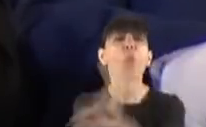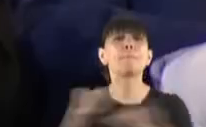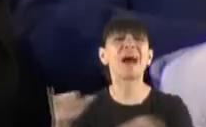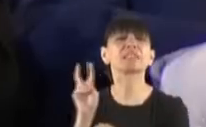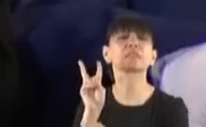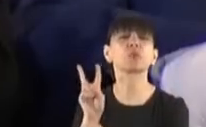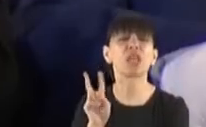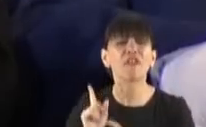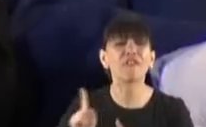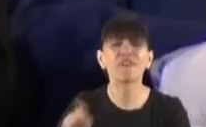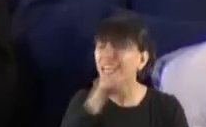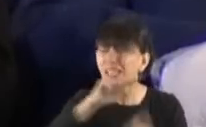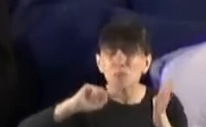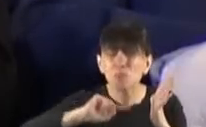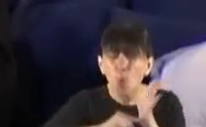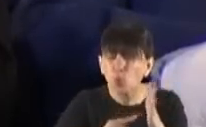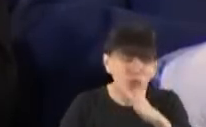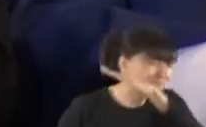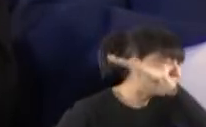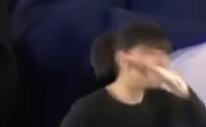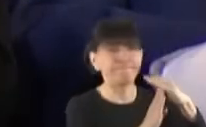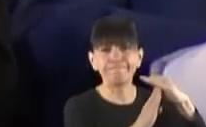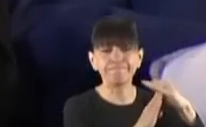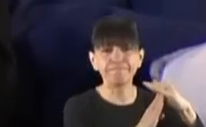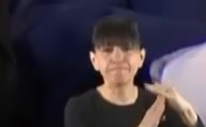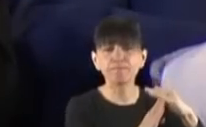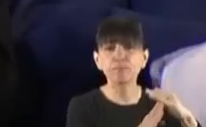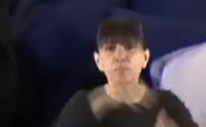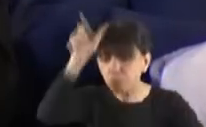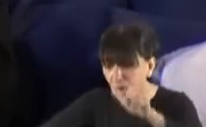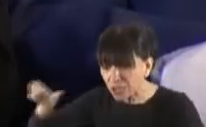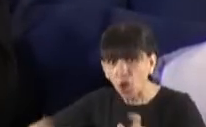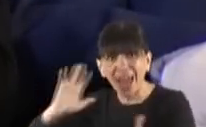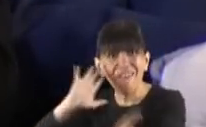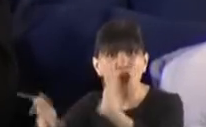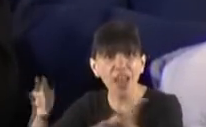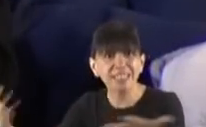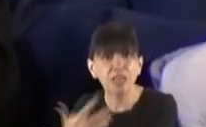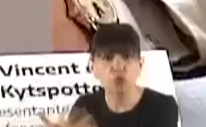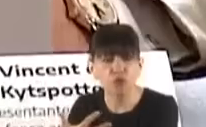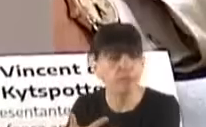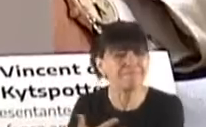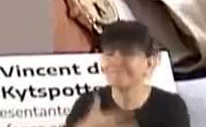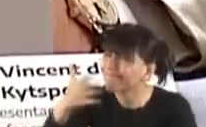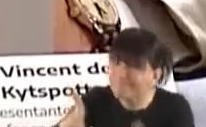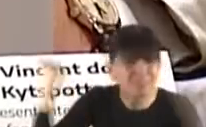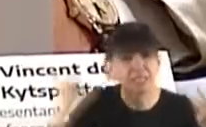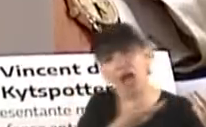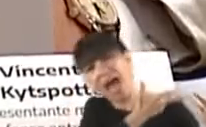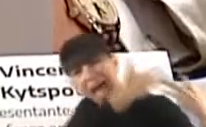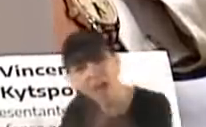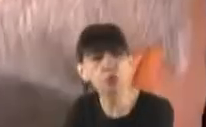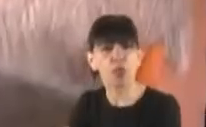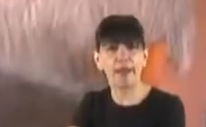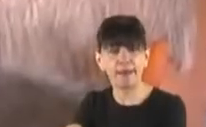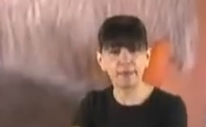Que el primer propósito sea ir en socorro de los que padecen la violencia. Que el primer propósito